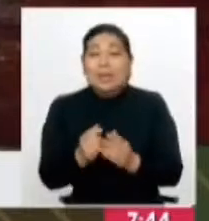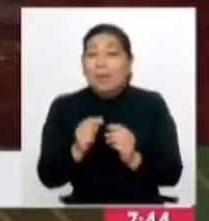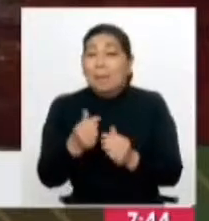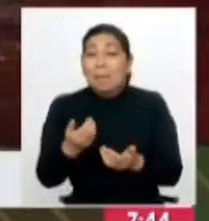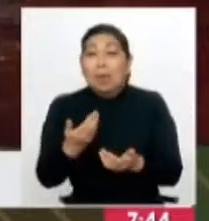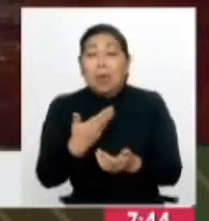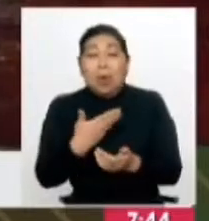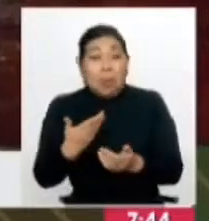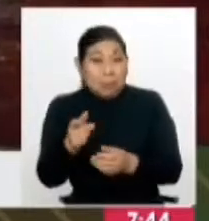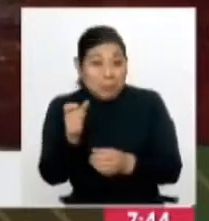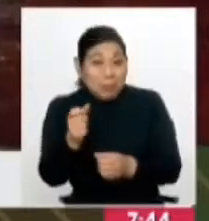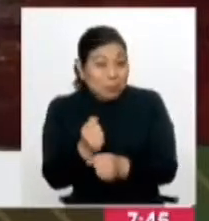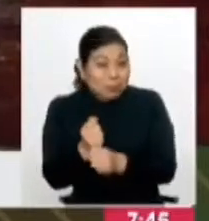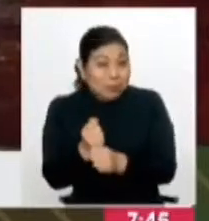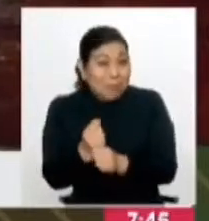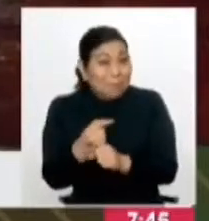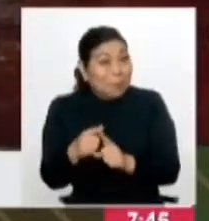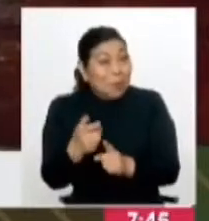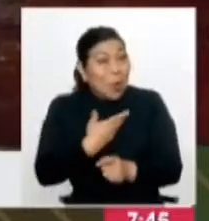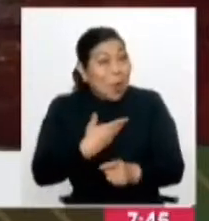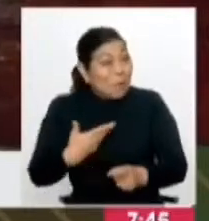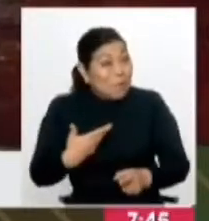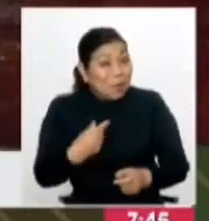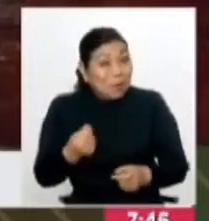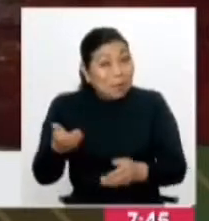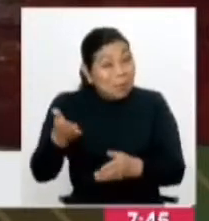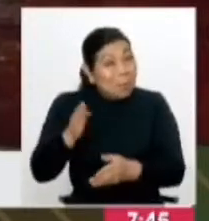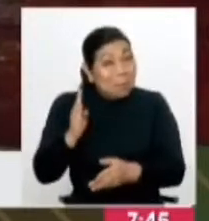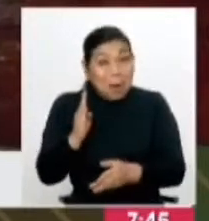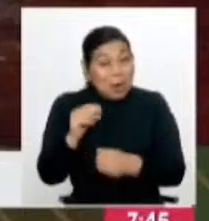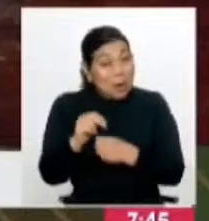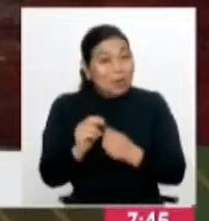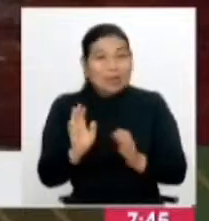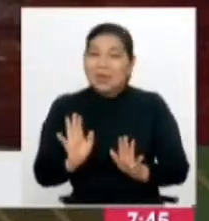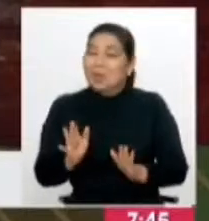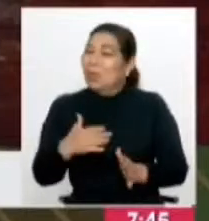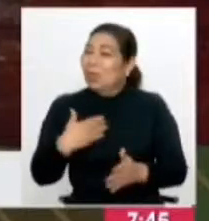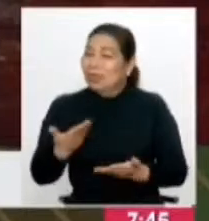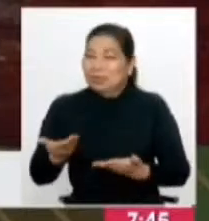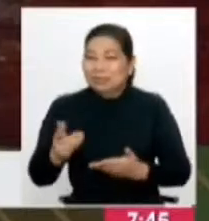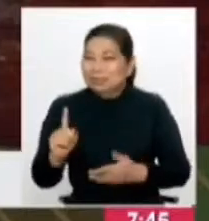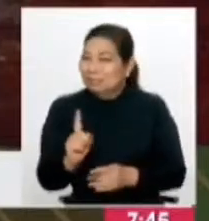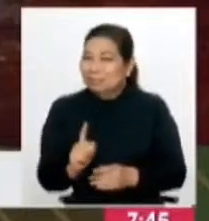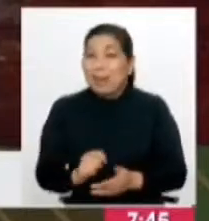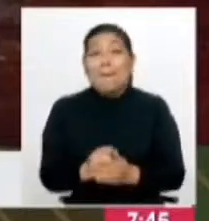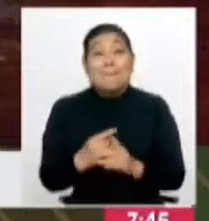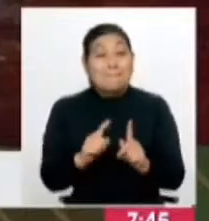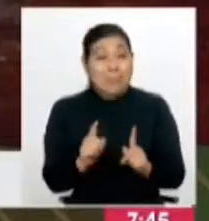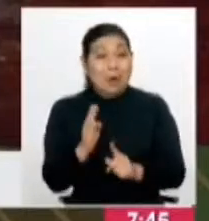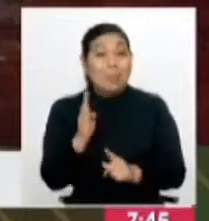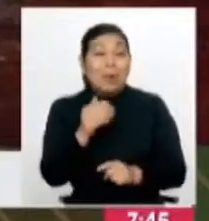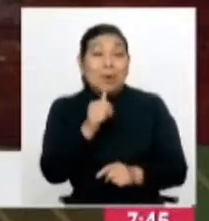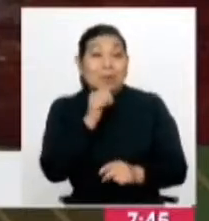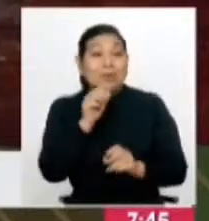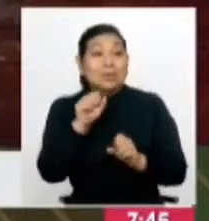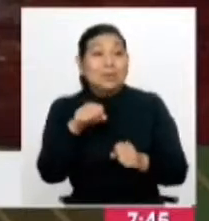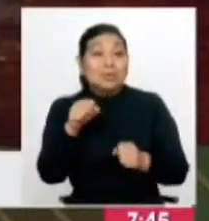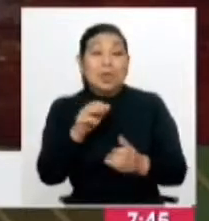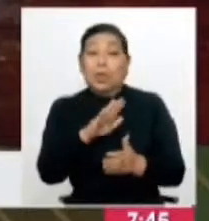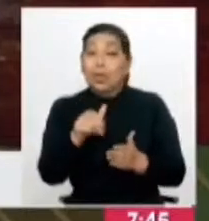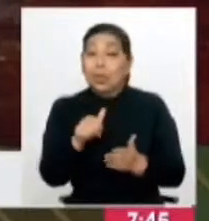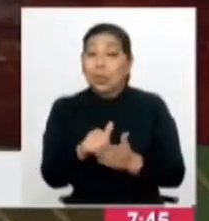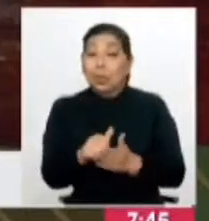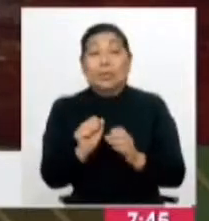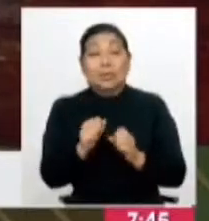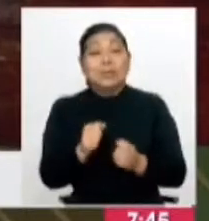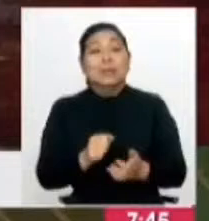sector público o trabajador del sector público y no gana a través del Banco de la Nación, nosotros no podemos atenderlo. Claro. Pero para la banca privada, obviamente, todos